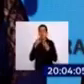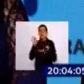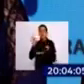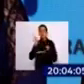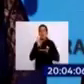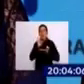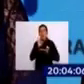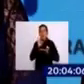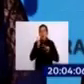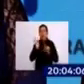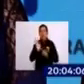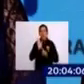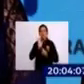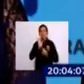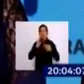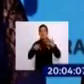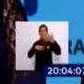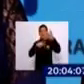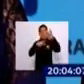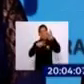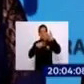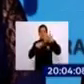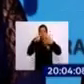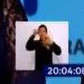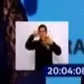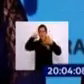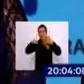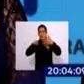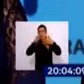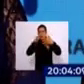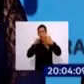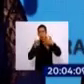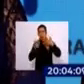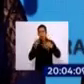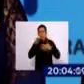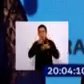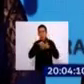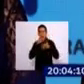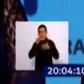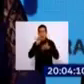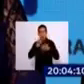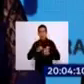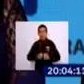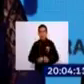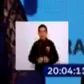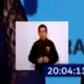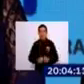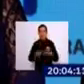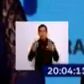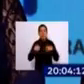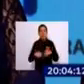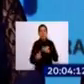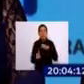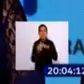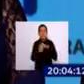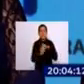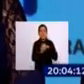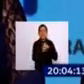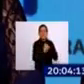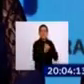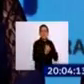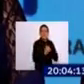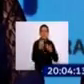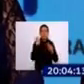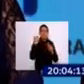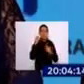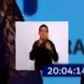del referéndum y consulta popular 2018. Hay que decir que el nivel de participación política